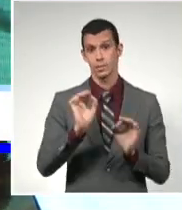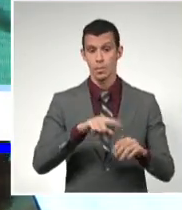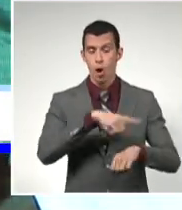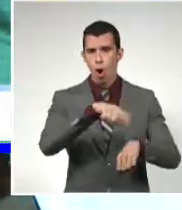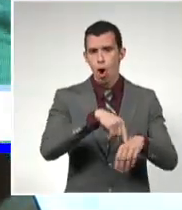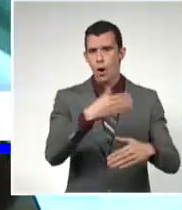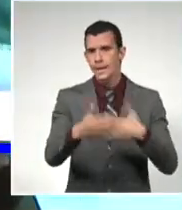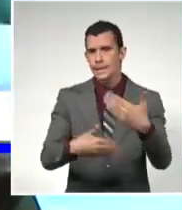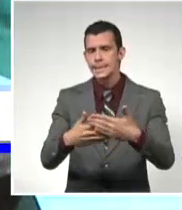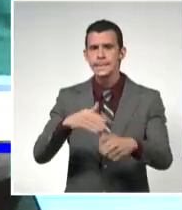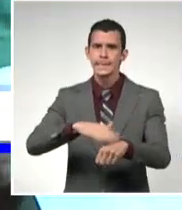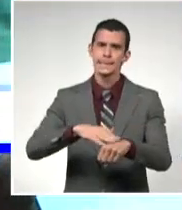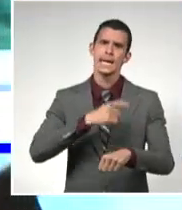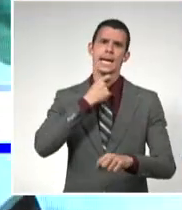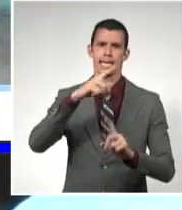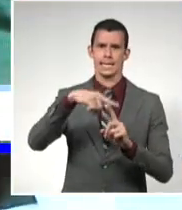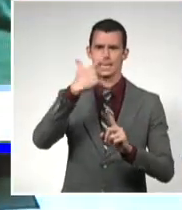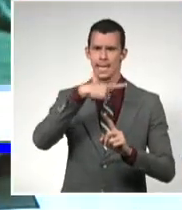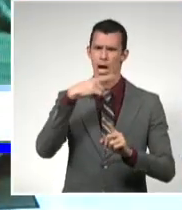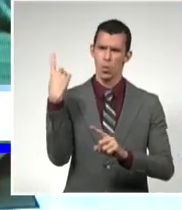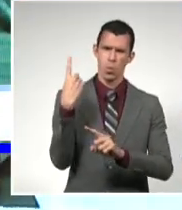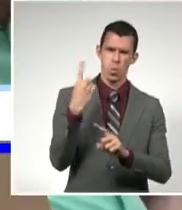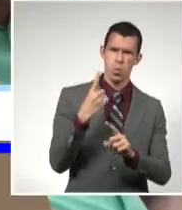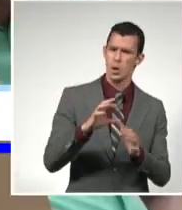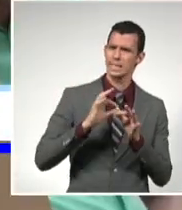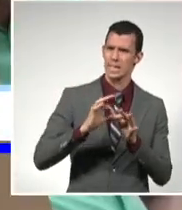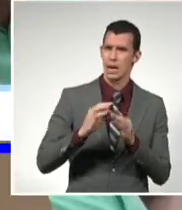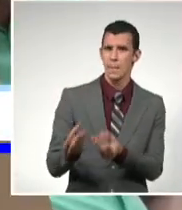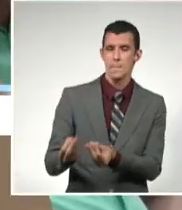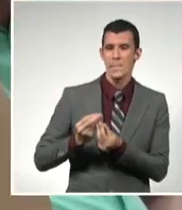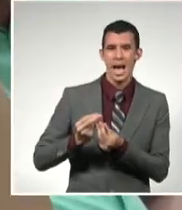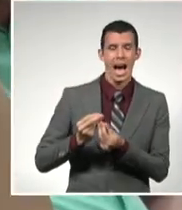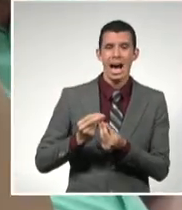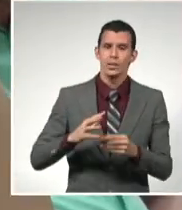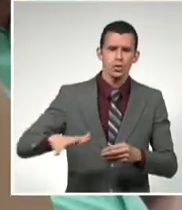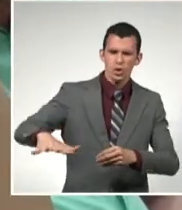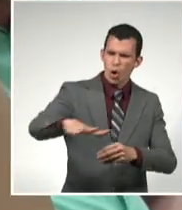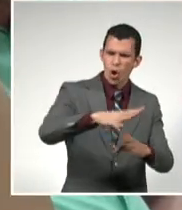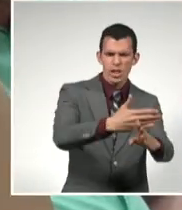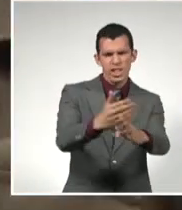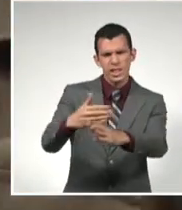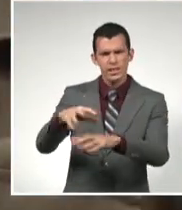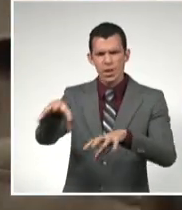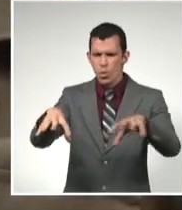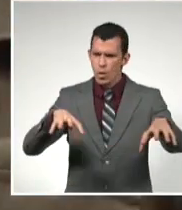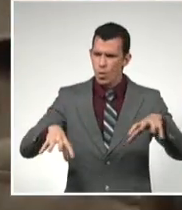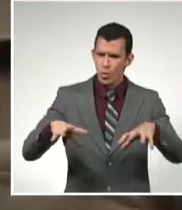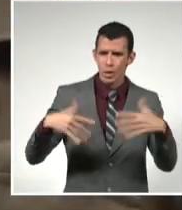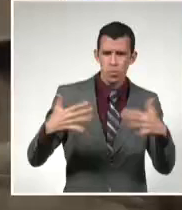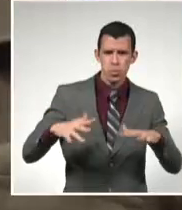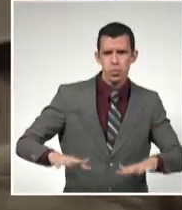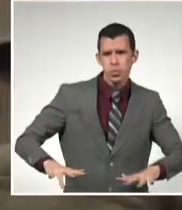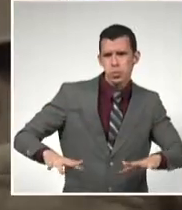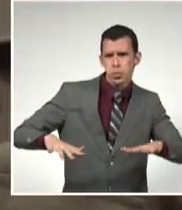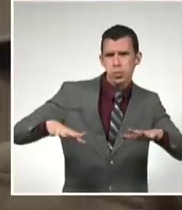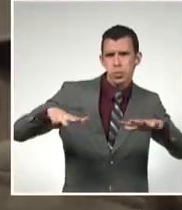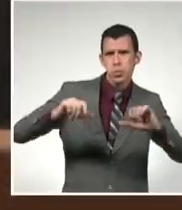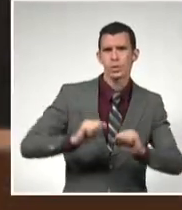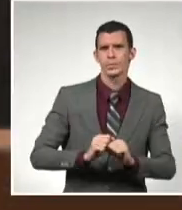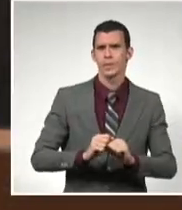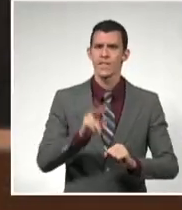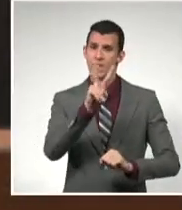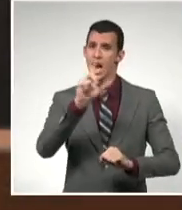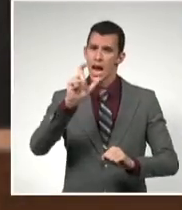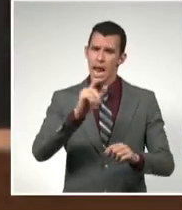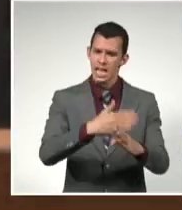provocaron acumulados superiores a los 300 milímetros en varias localidades entre ellas manicaragua santa clara y placetas